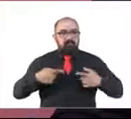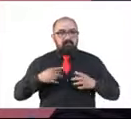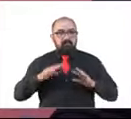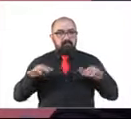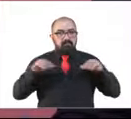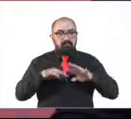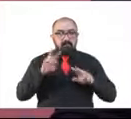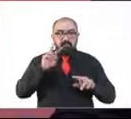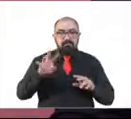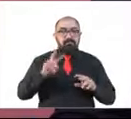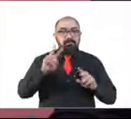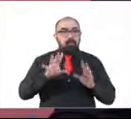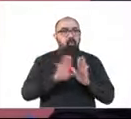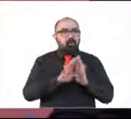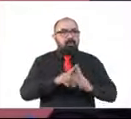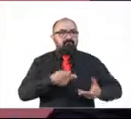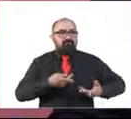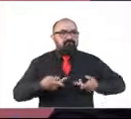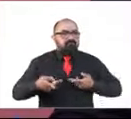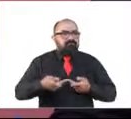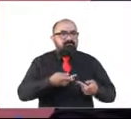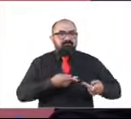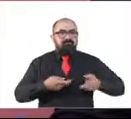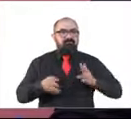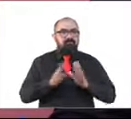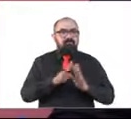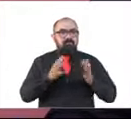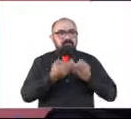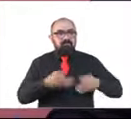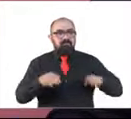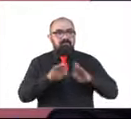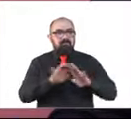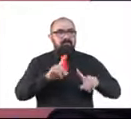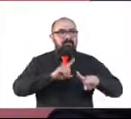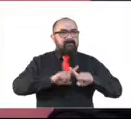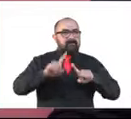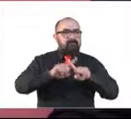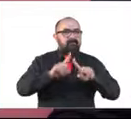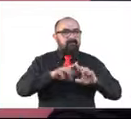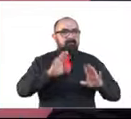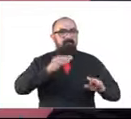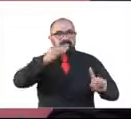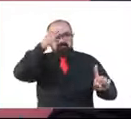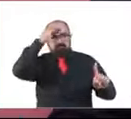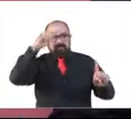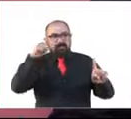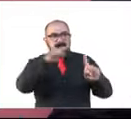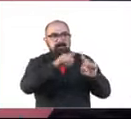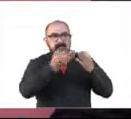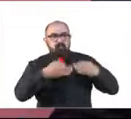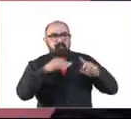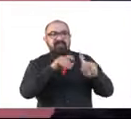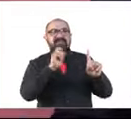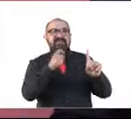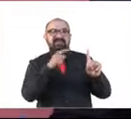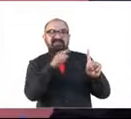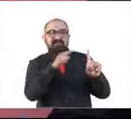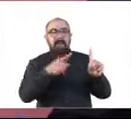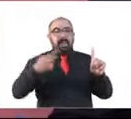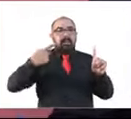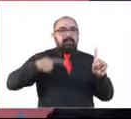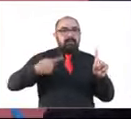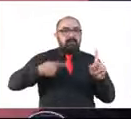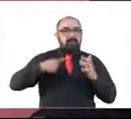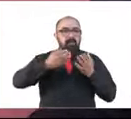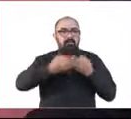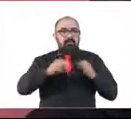de cómo se pueden hacer políticas públicas ambientales pensando en la gente. y con el gran atributo, además, yo veo en la Ciudad de México,